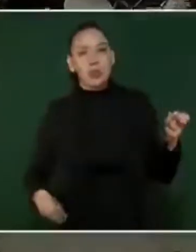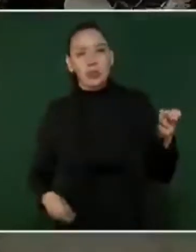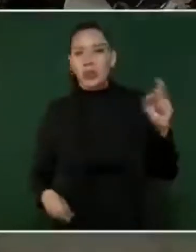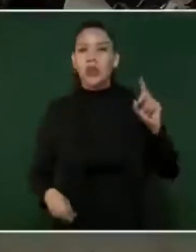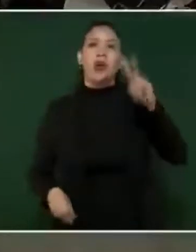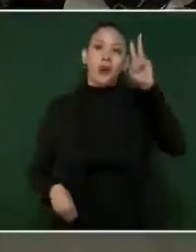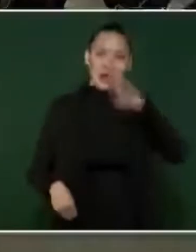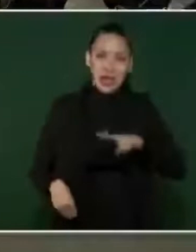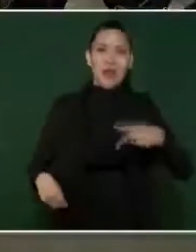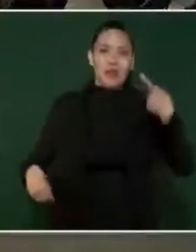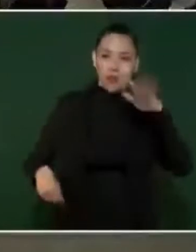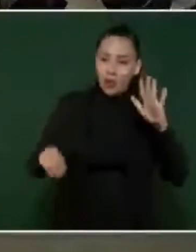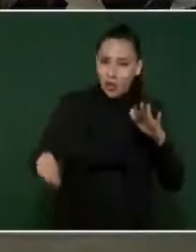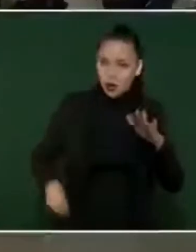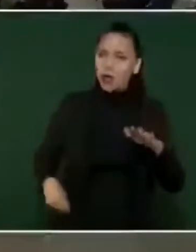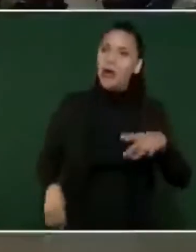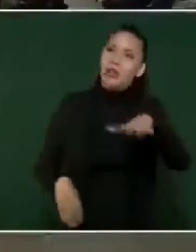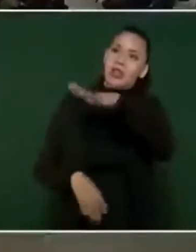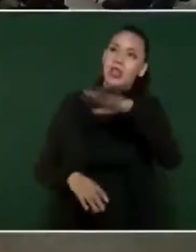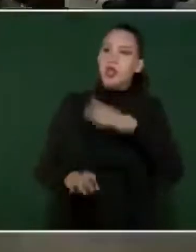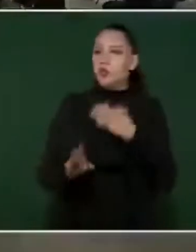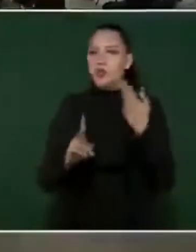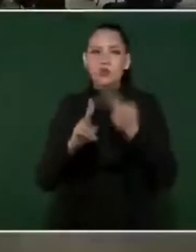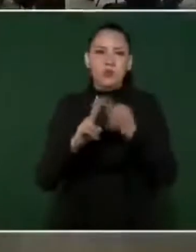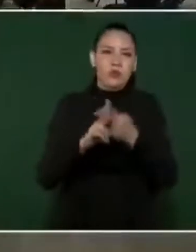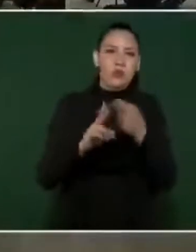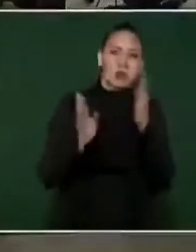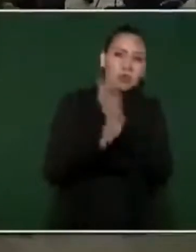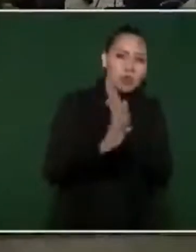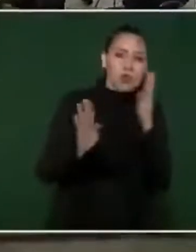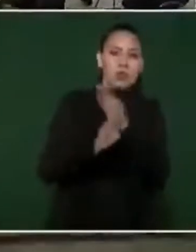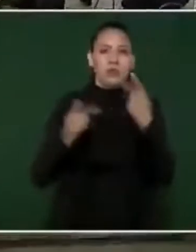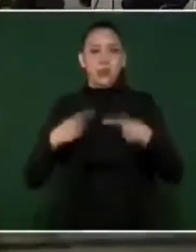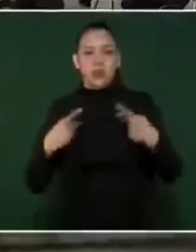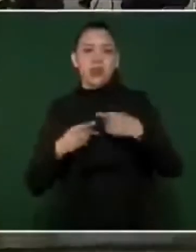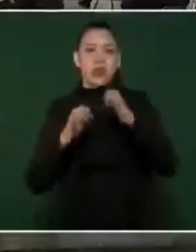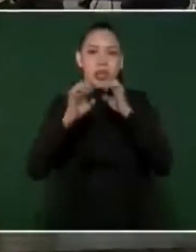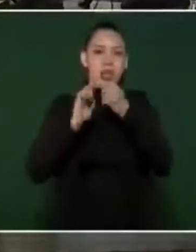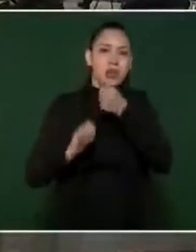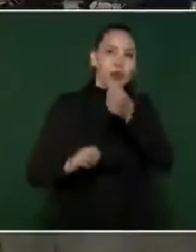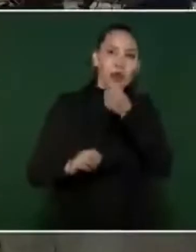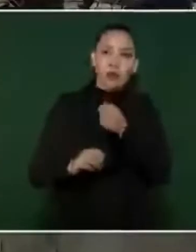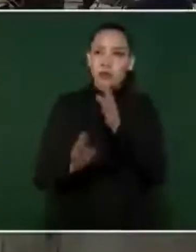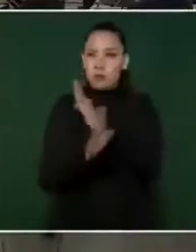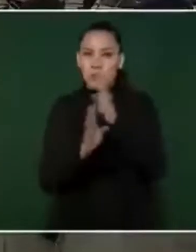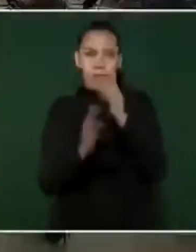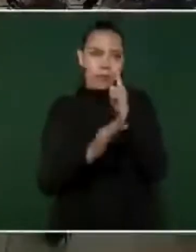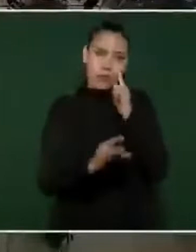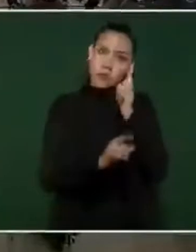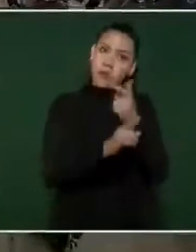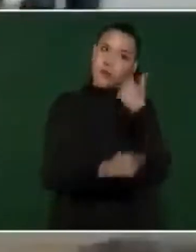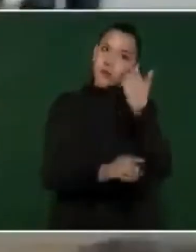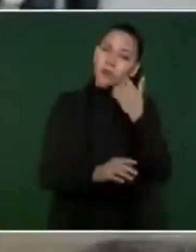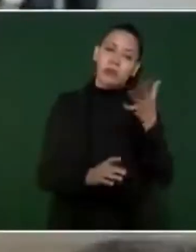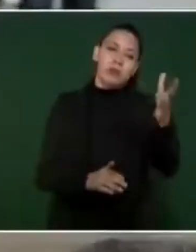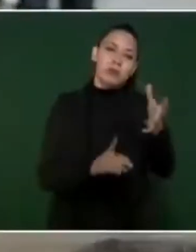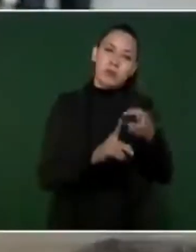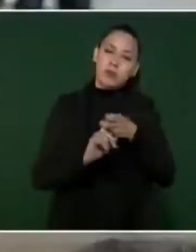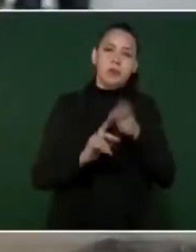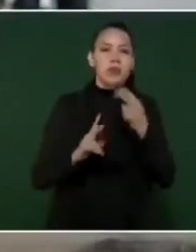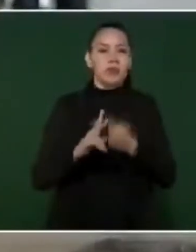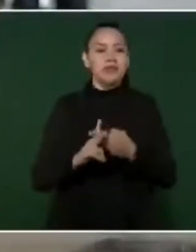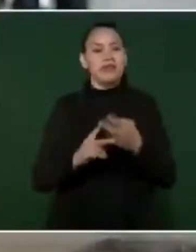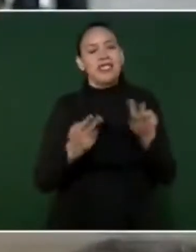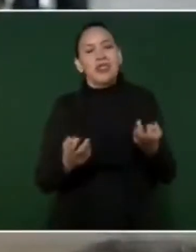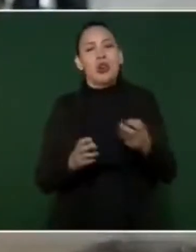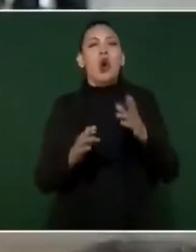periodistas, grabándonos y persiguiéndonos a donde vayamos a hacer las coberturas. Señor presidente, más que preguntas, tengo una lista de 12, pero bueno,